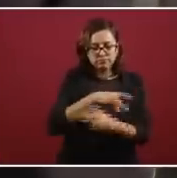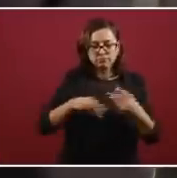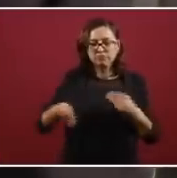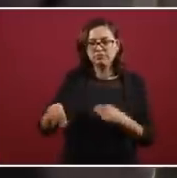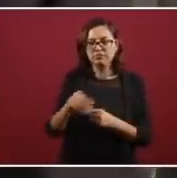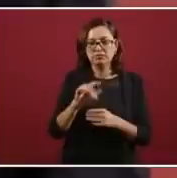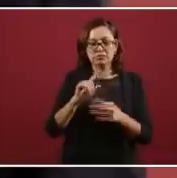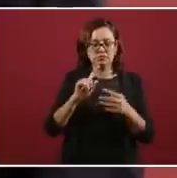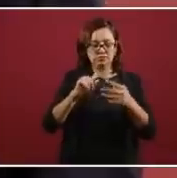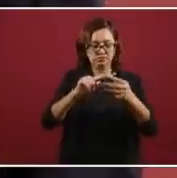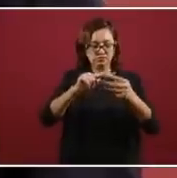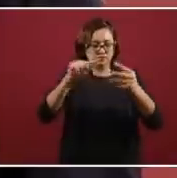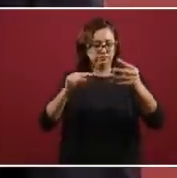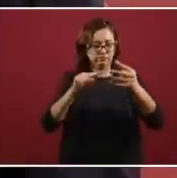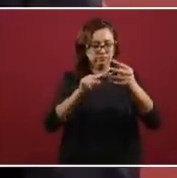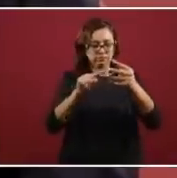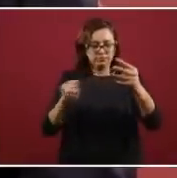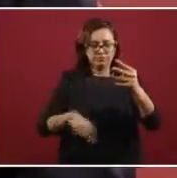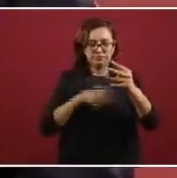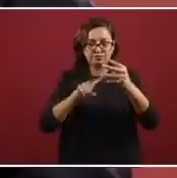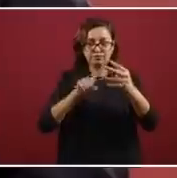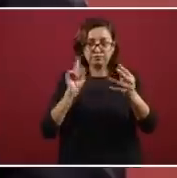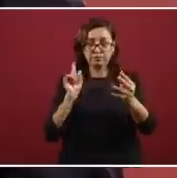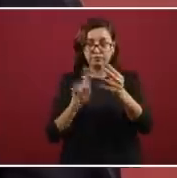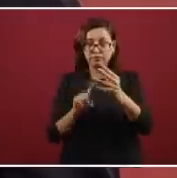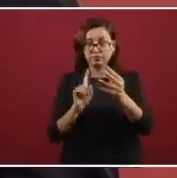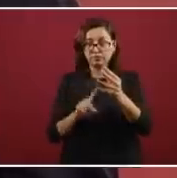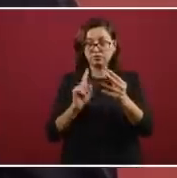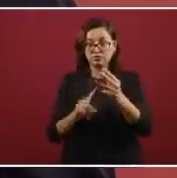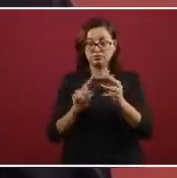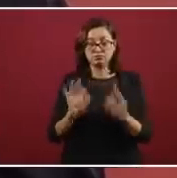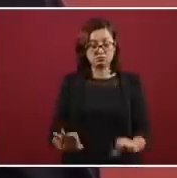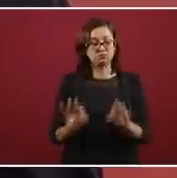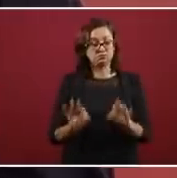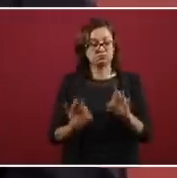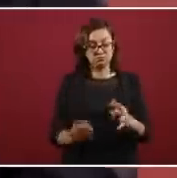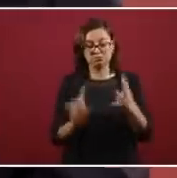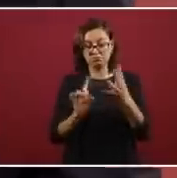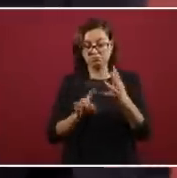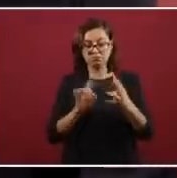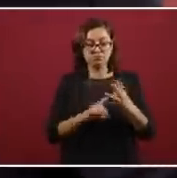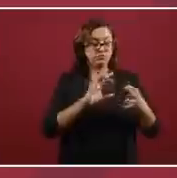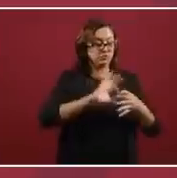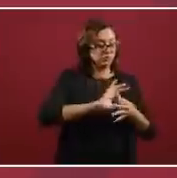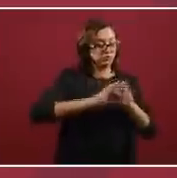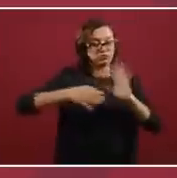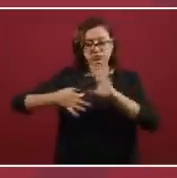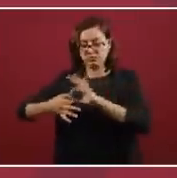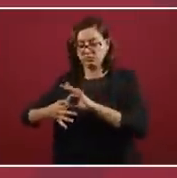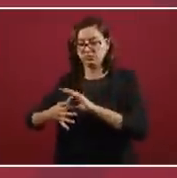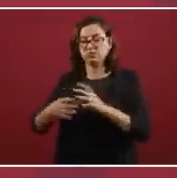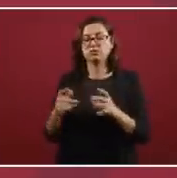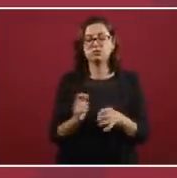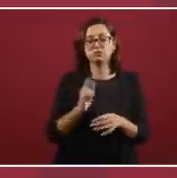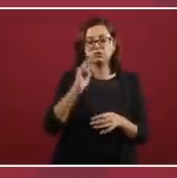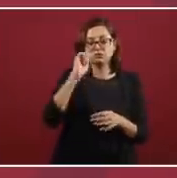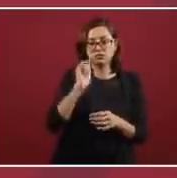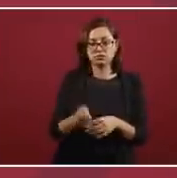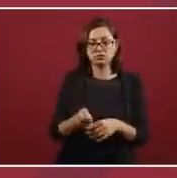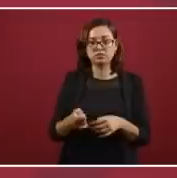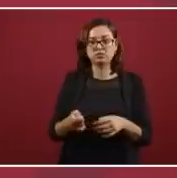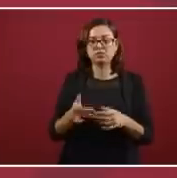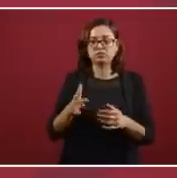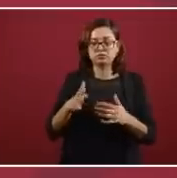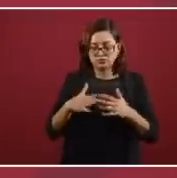eslabón, que está funcionando muy bien, es dar garantías para que